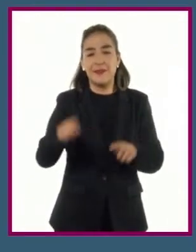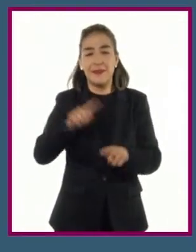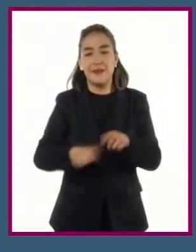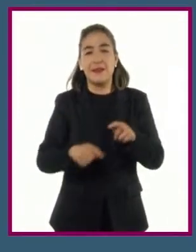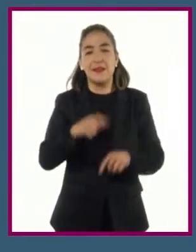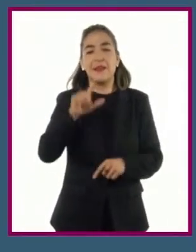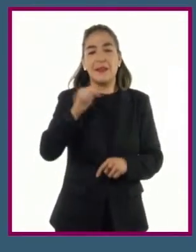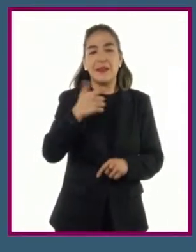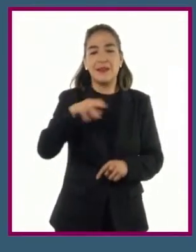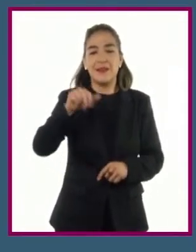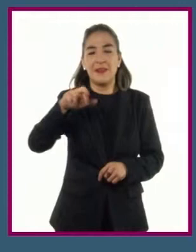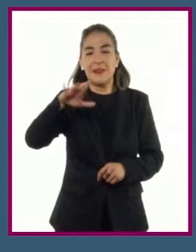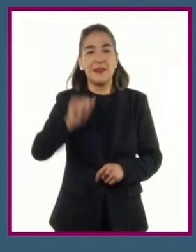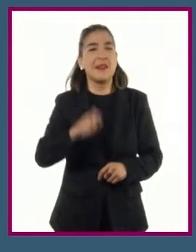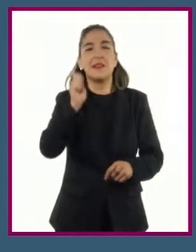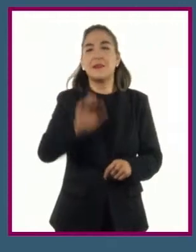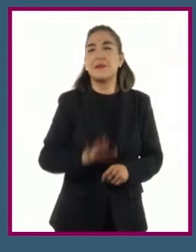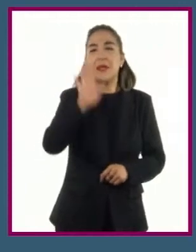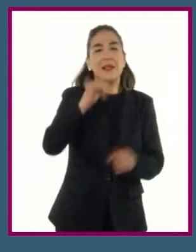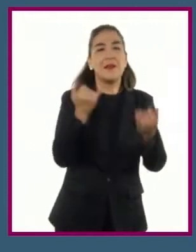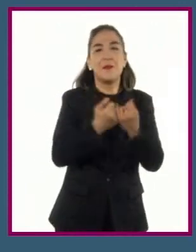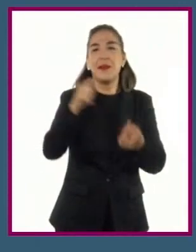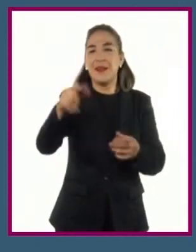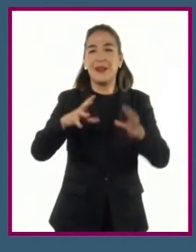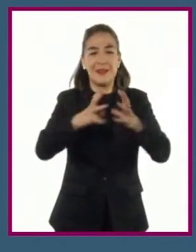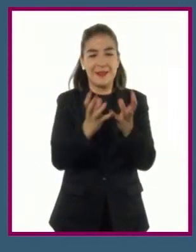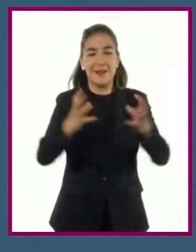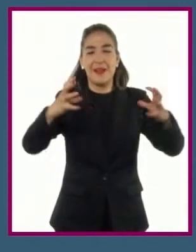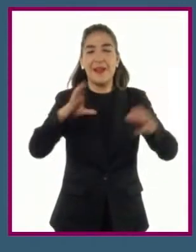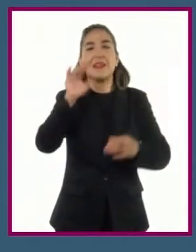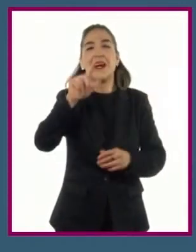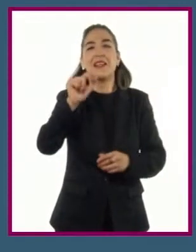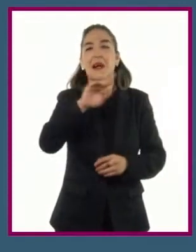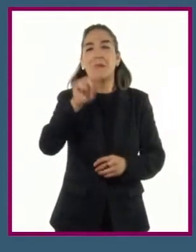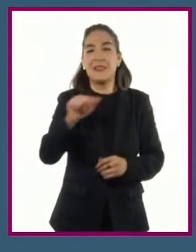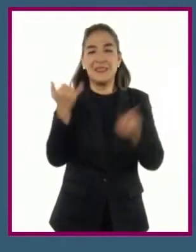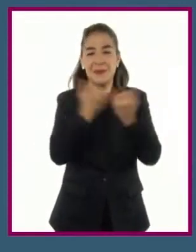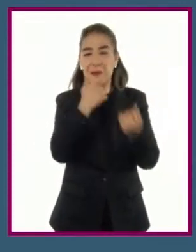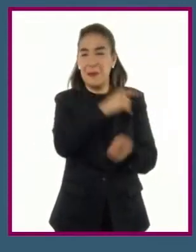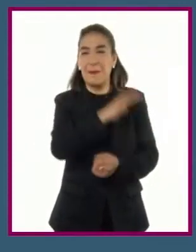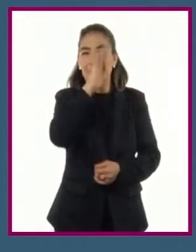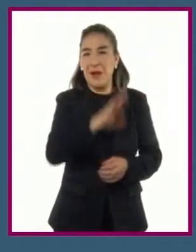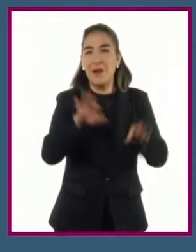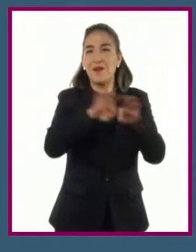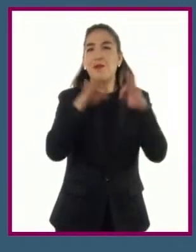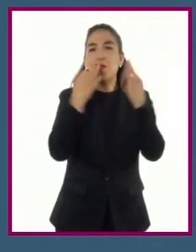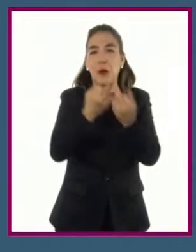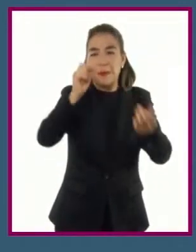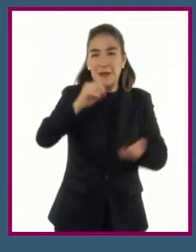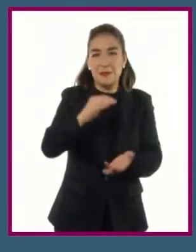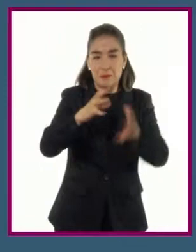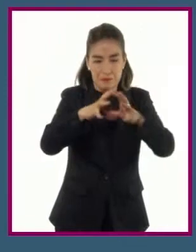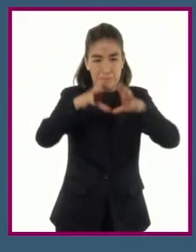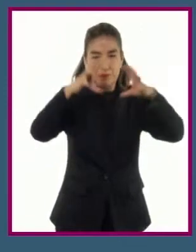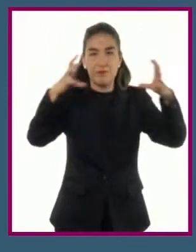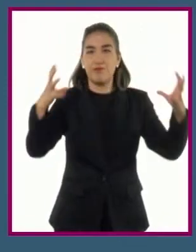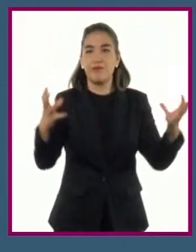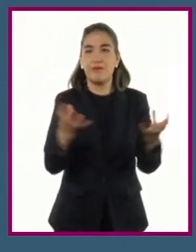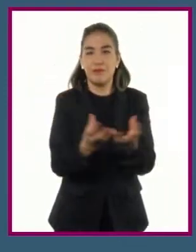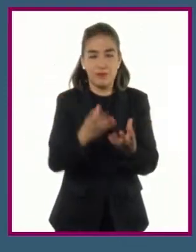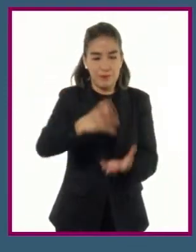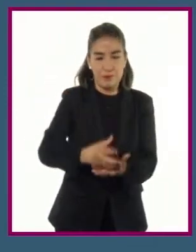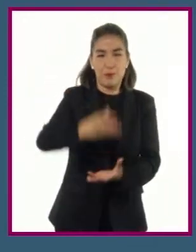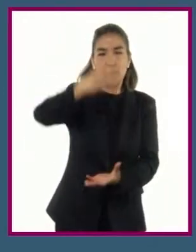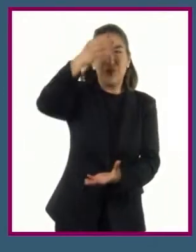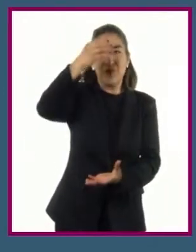Crescentia cujete, muy parecido a una calabaza. Tienen diferentes formas, un poco más grandes, redondos,